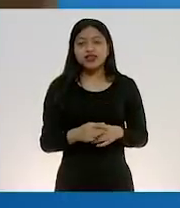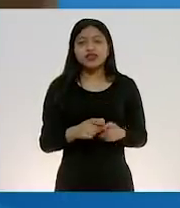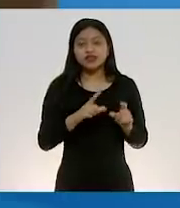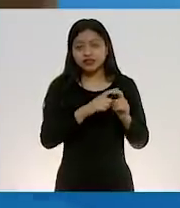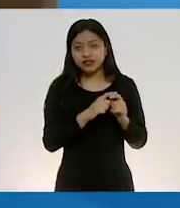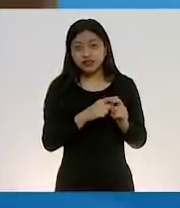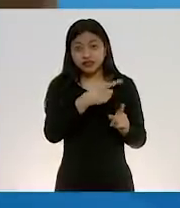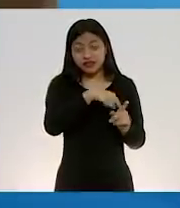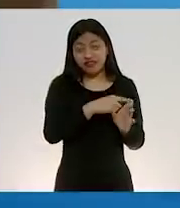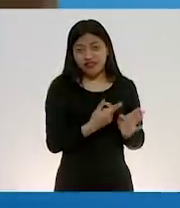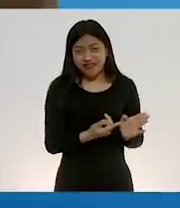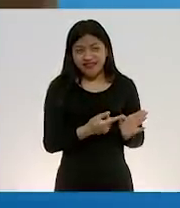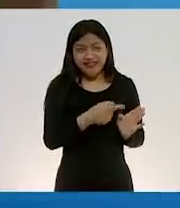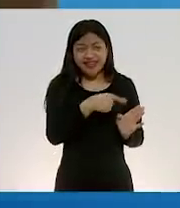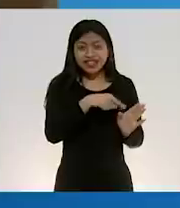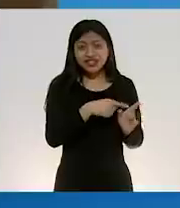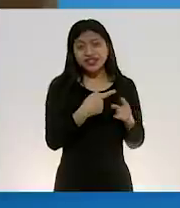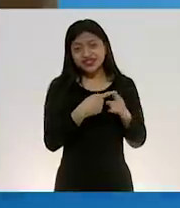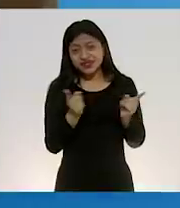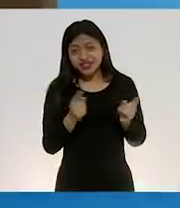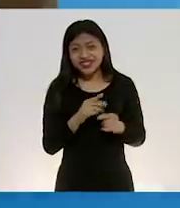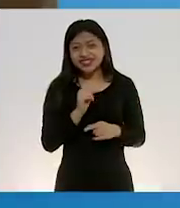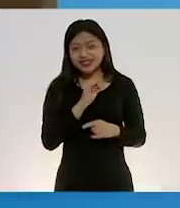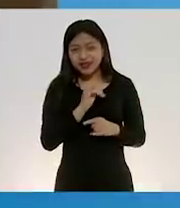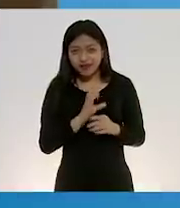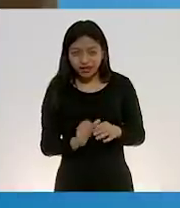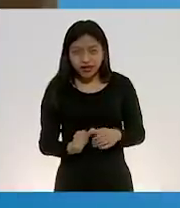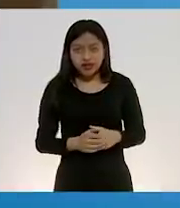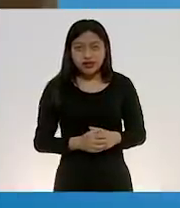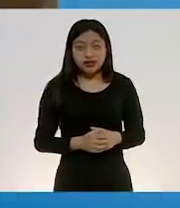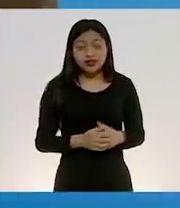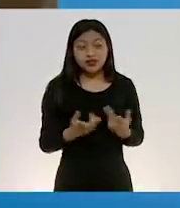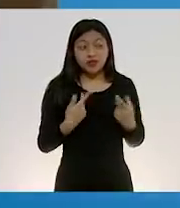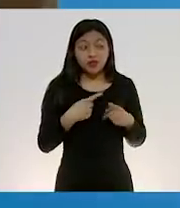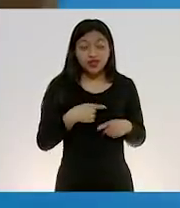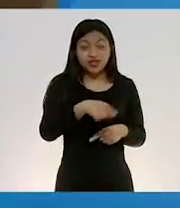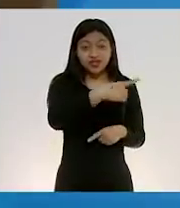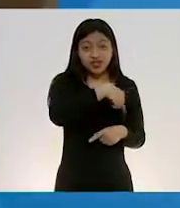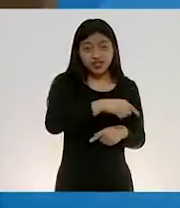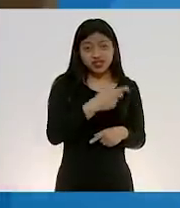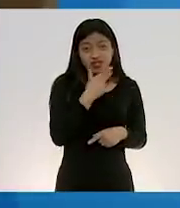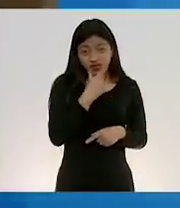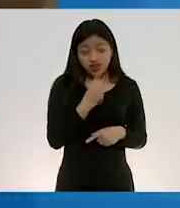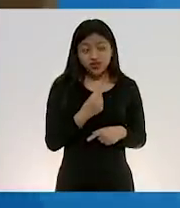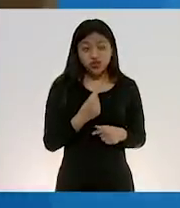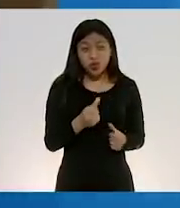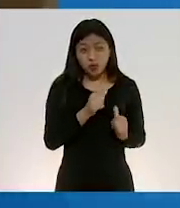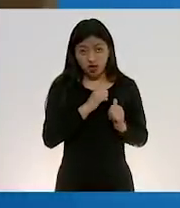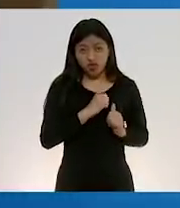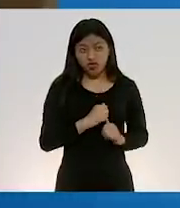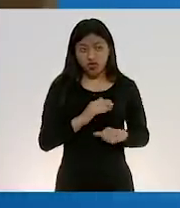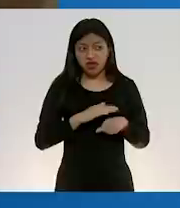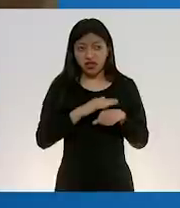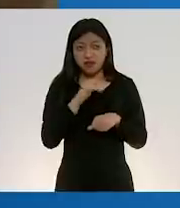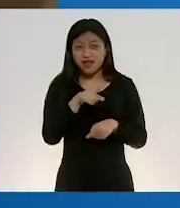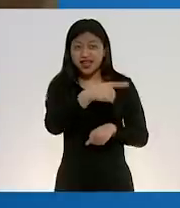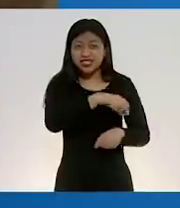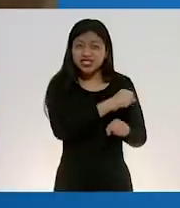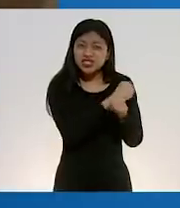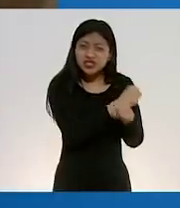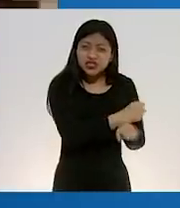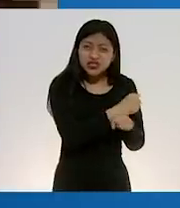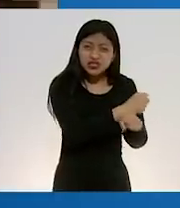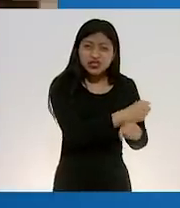castas. Y ni siquiera todos, porque había algún señor influyente que cuando le dijeron que a sus esclavos negros los